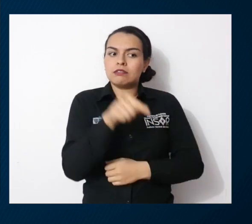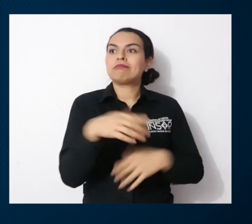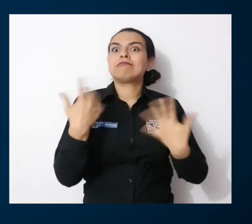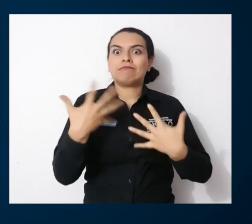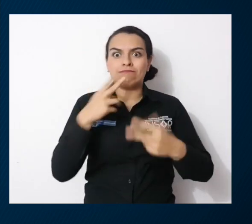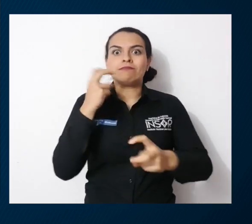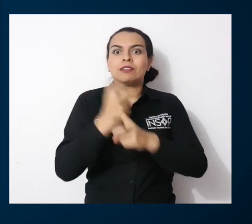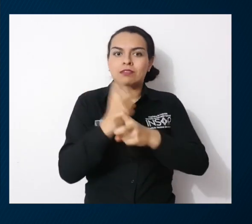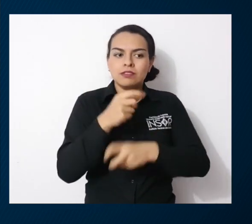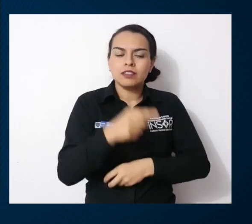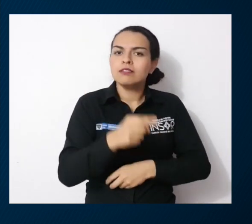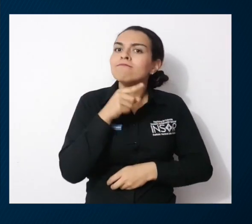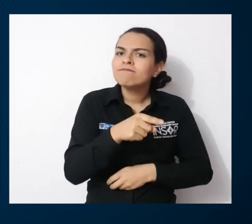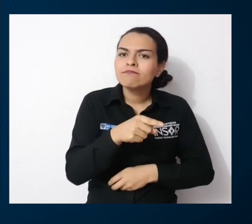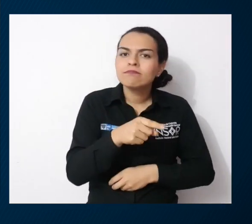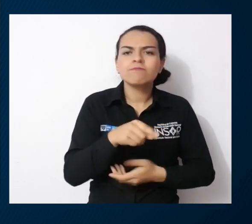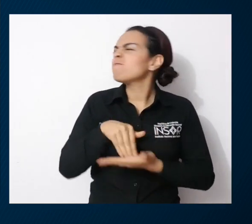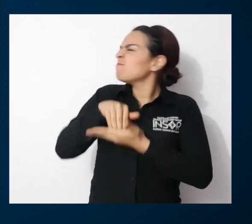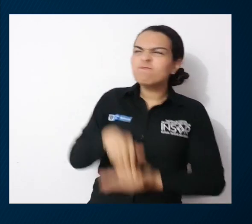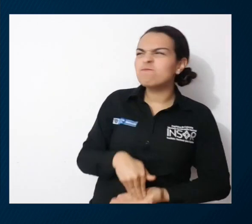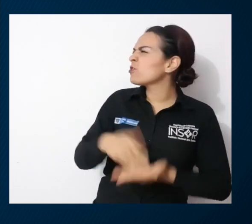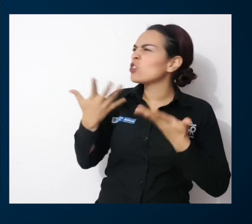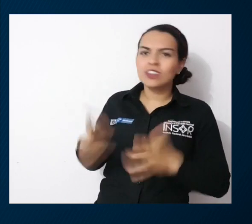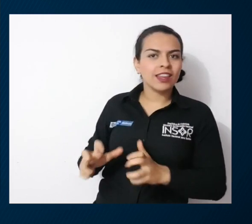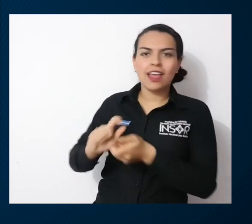sistema que normalmente se rehúsa a esos cambios,